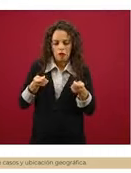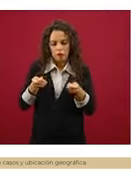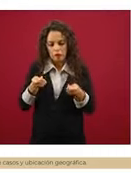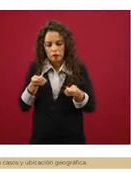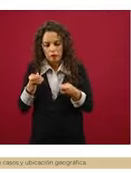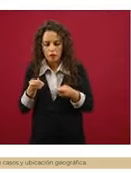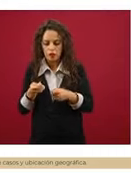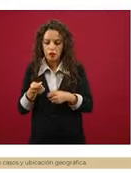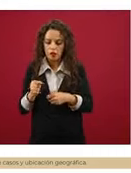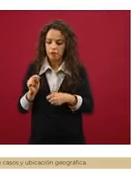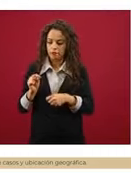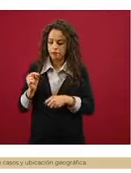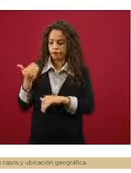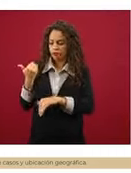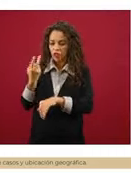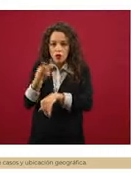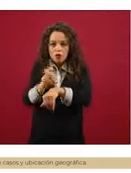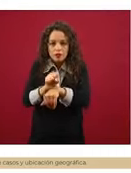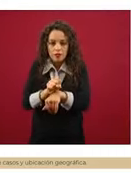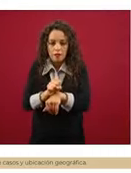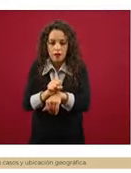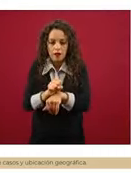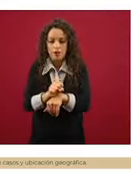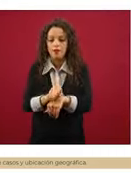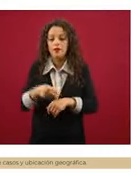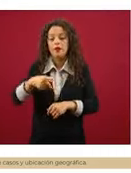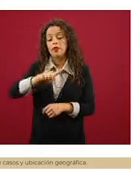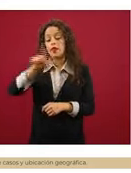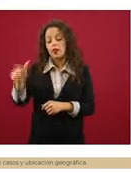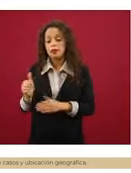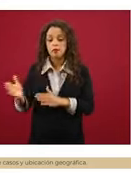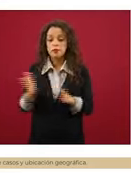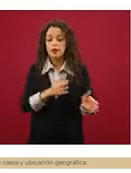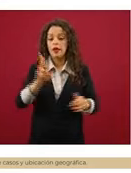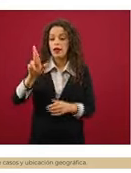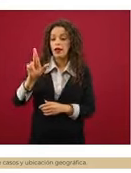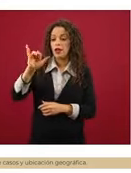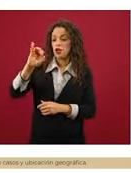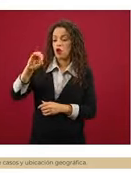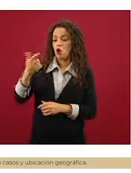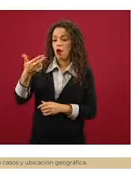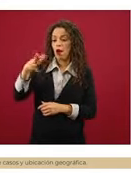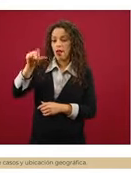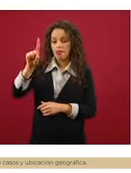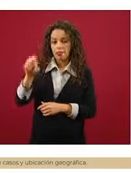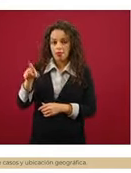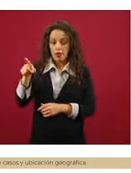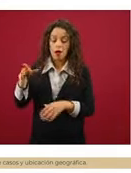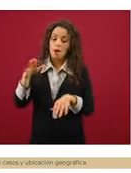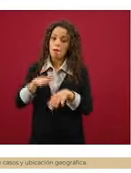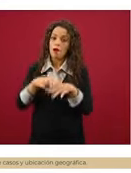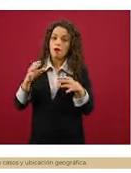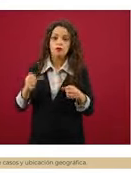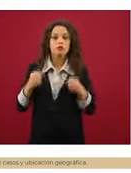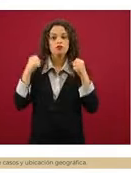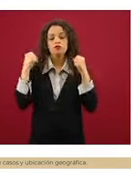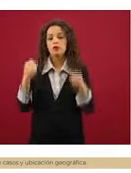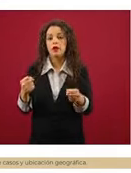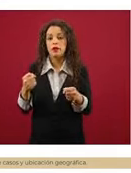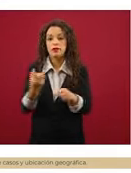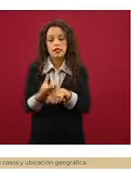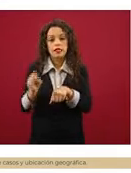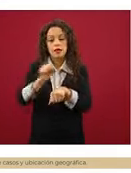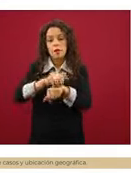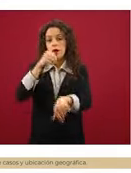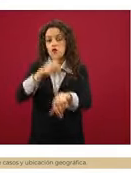últimas 2 semanas. Río Grande, Sombrerete y Pinos inician un poco después con la intensidad, prácticamente en la semana